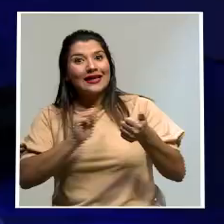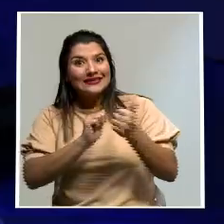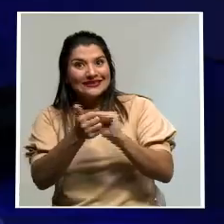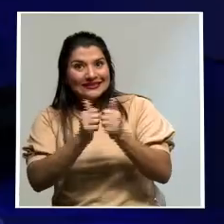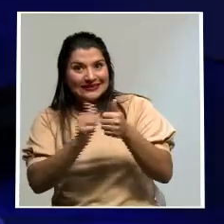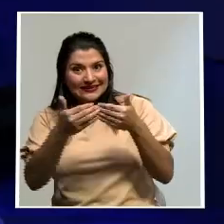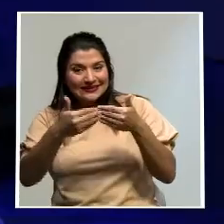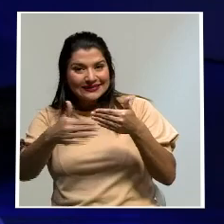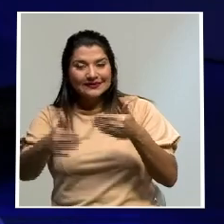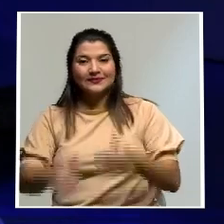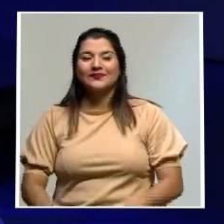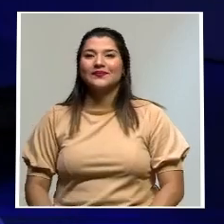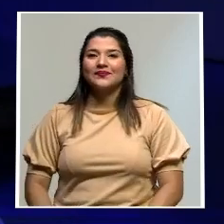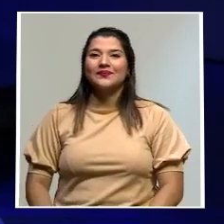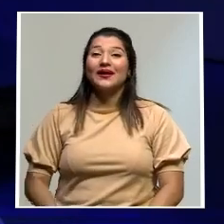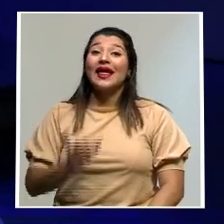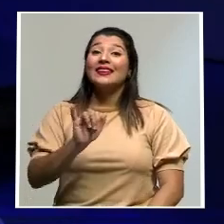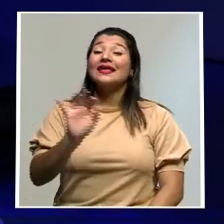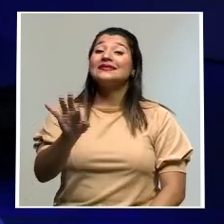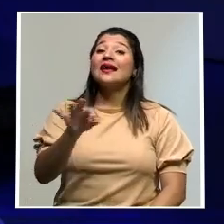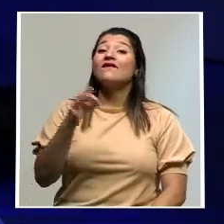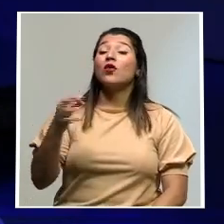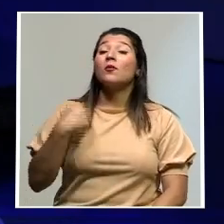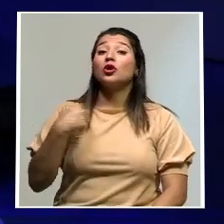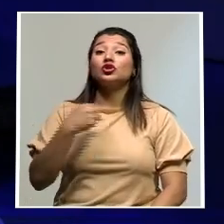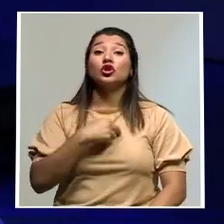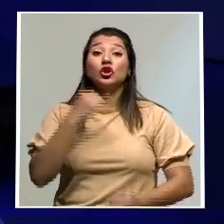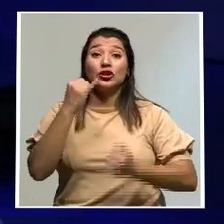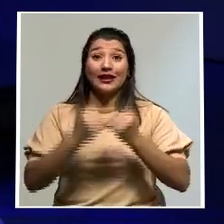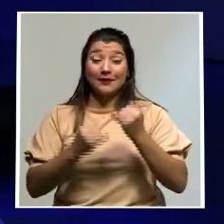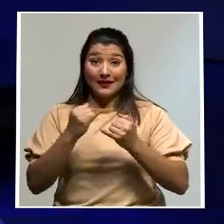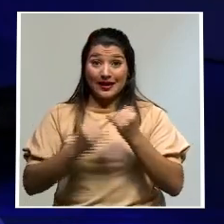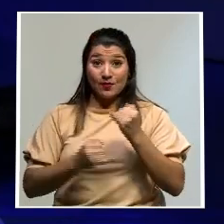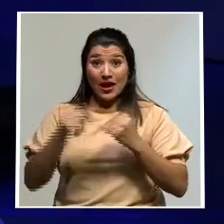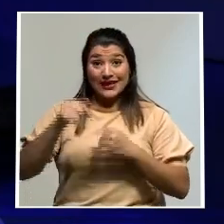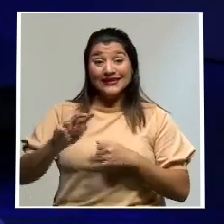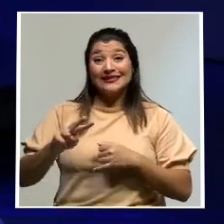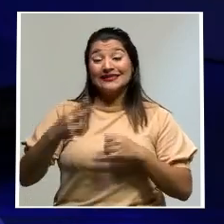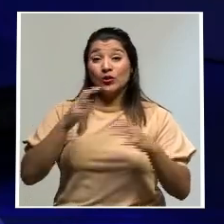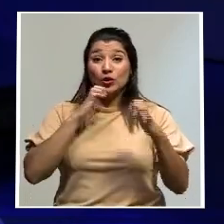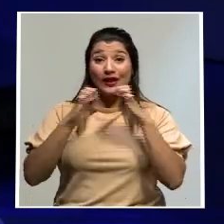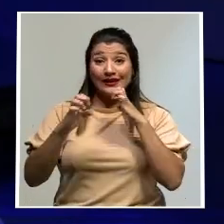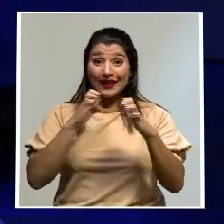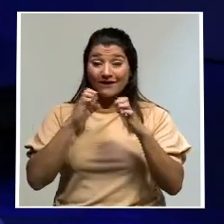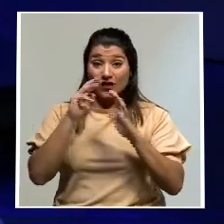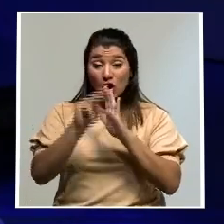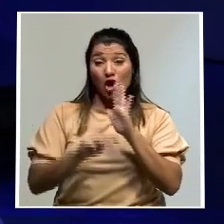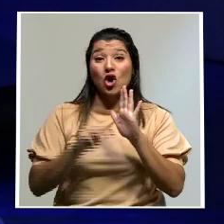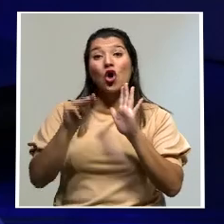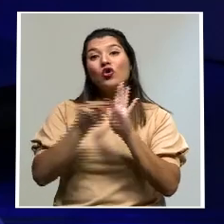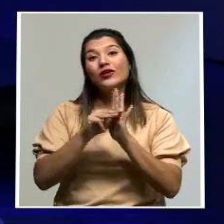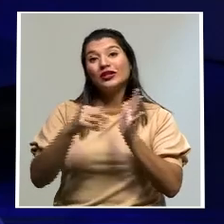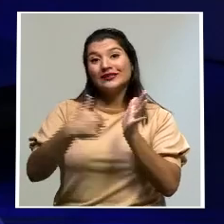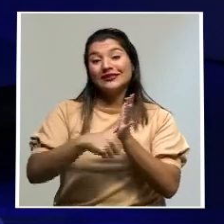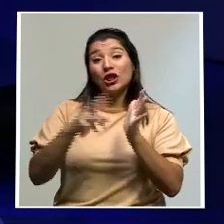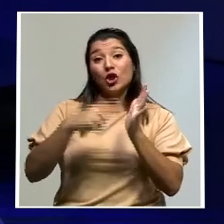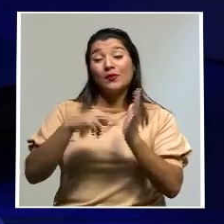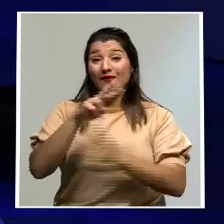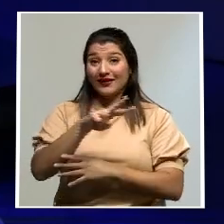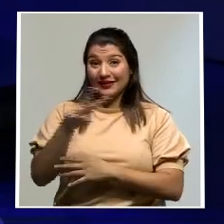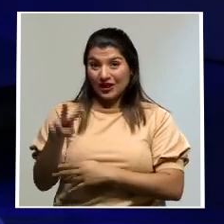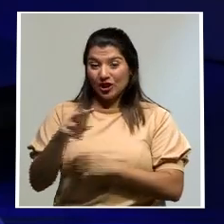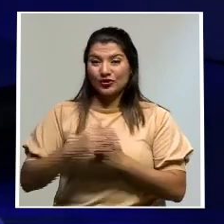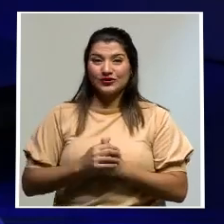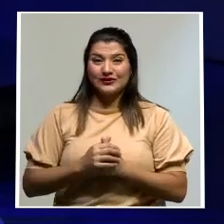delante. De esta manera llegamos al final de esta segunda entrega de Currículo Electoral 2022,